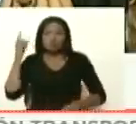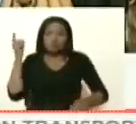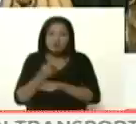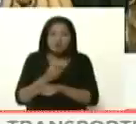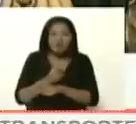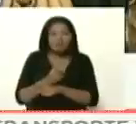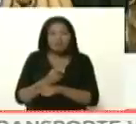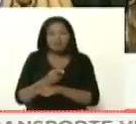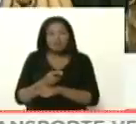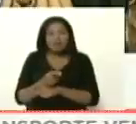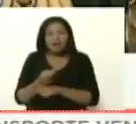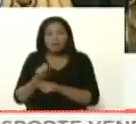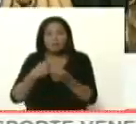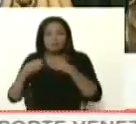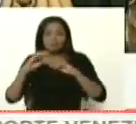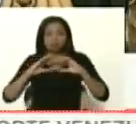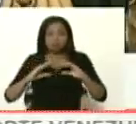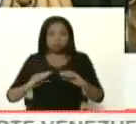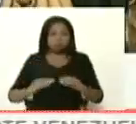prostitución,